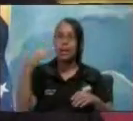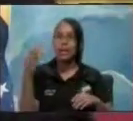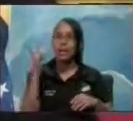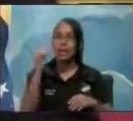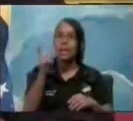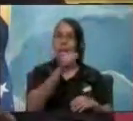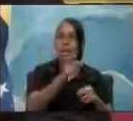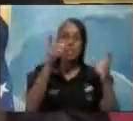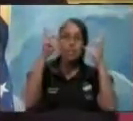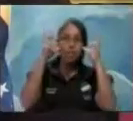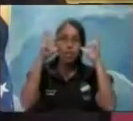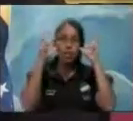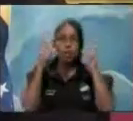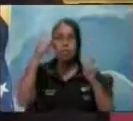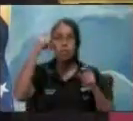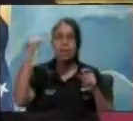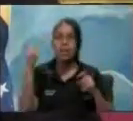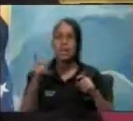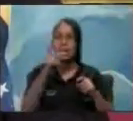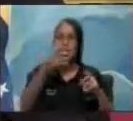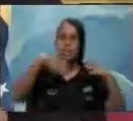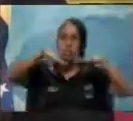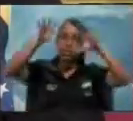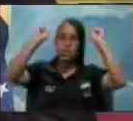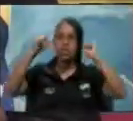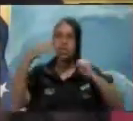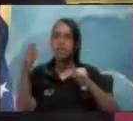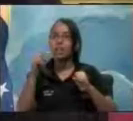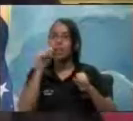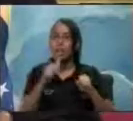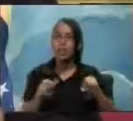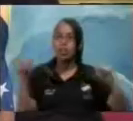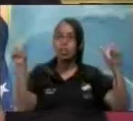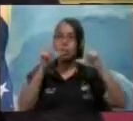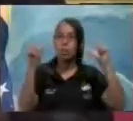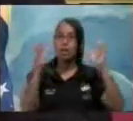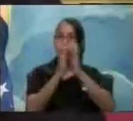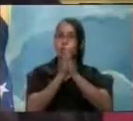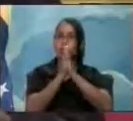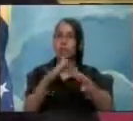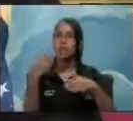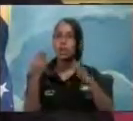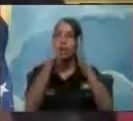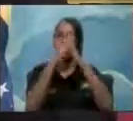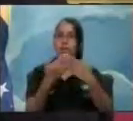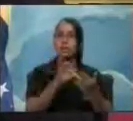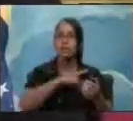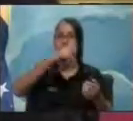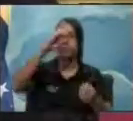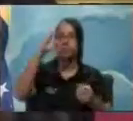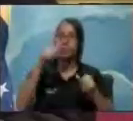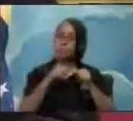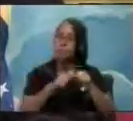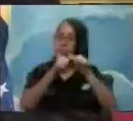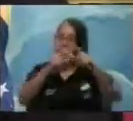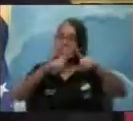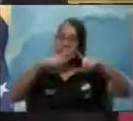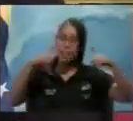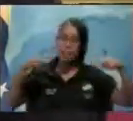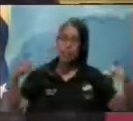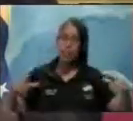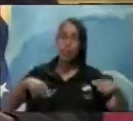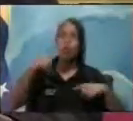gente escuche, para que la gente entienda que estos matutinos, que la palabra de Dios se sigue extendiendo. Cuando